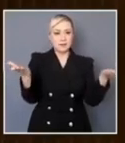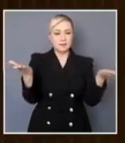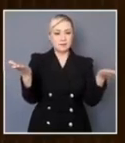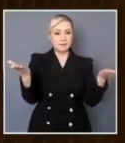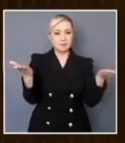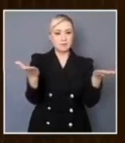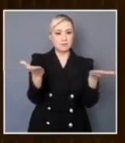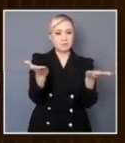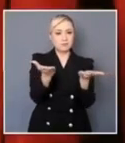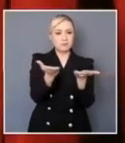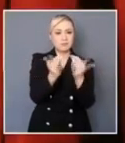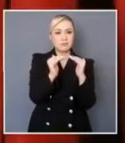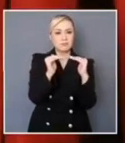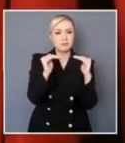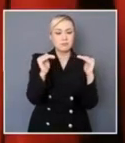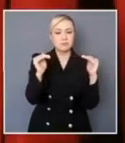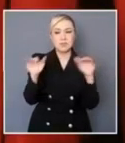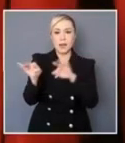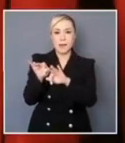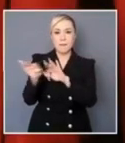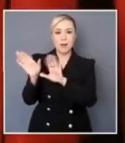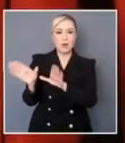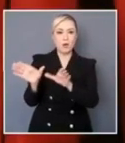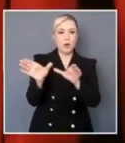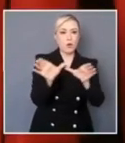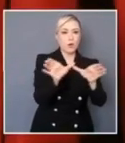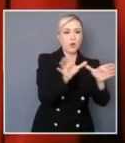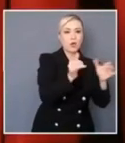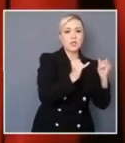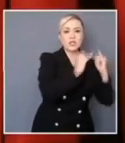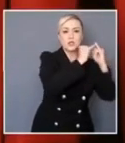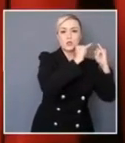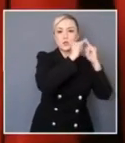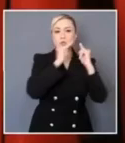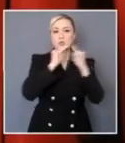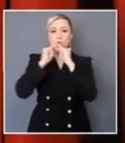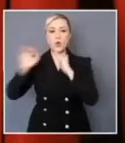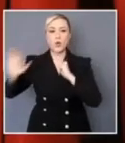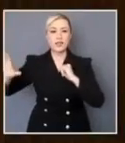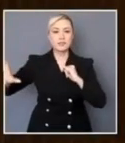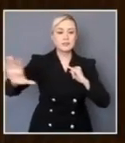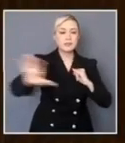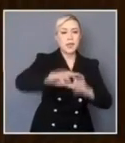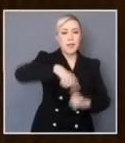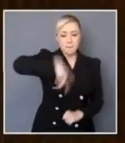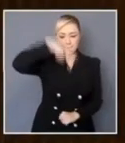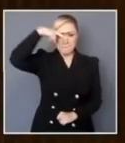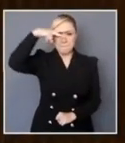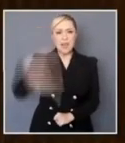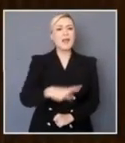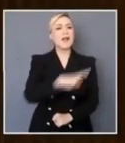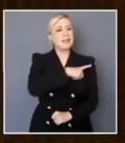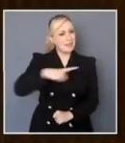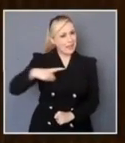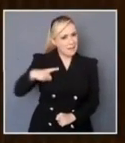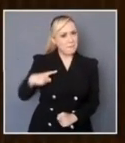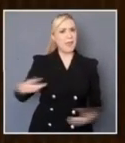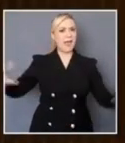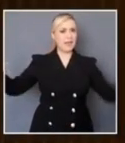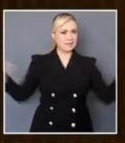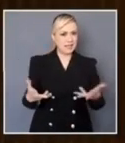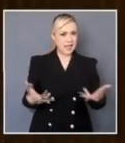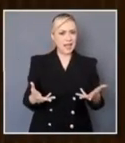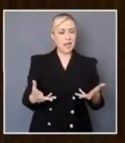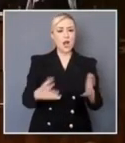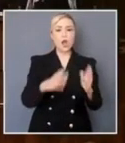para llegar a ser el México que podemos y debemos ser. De la